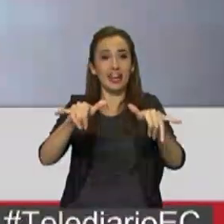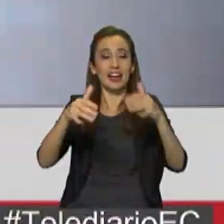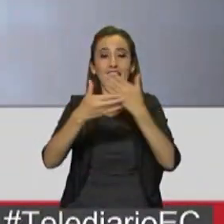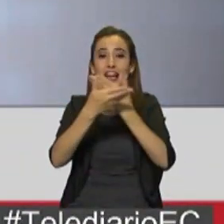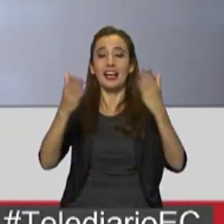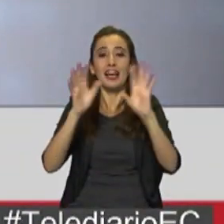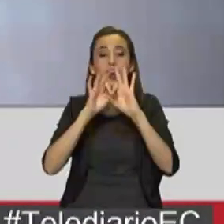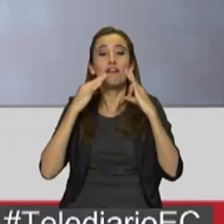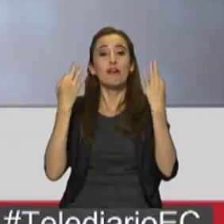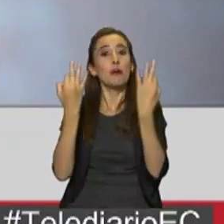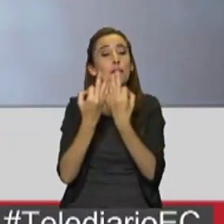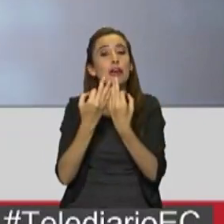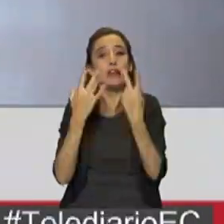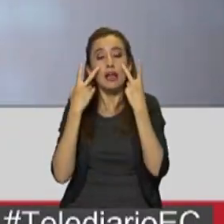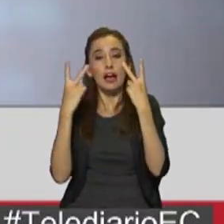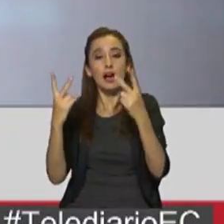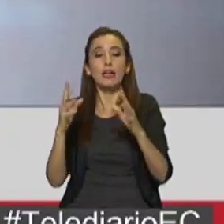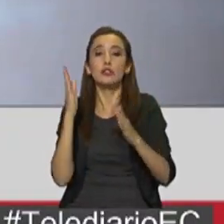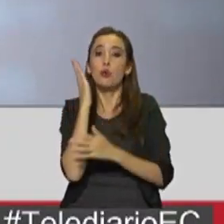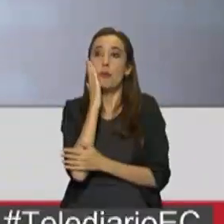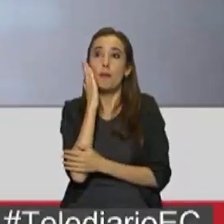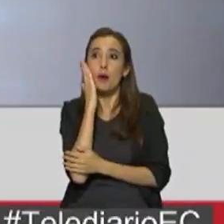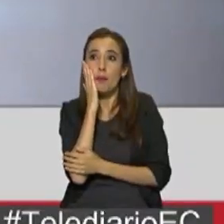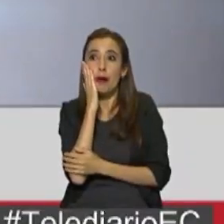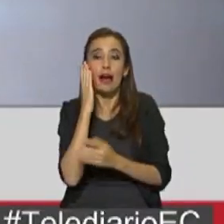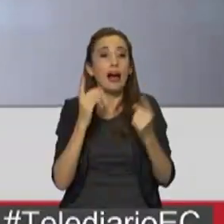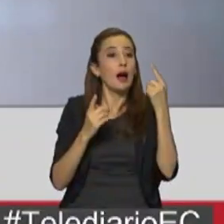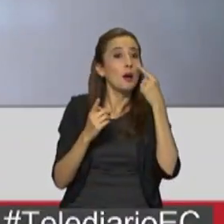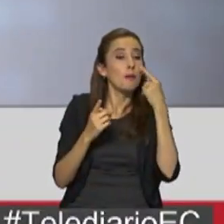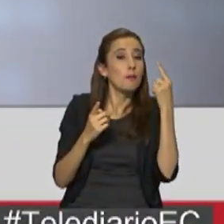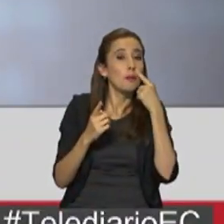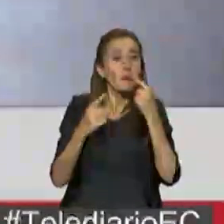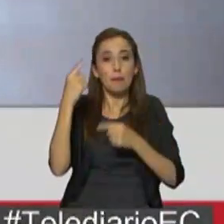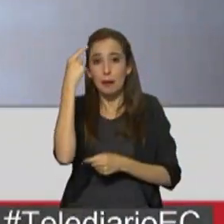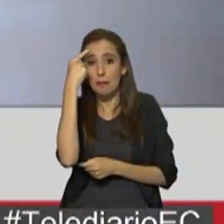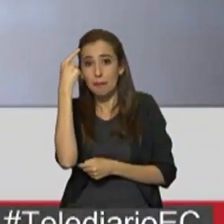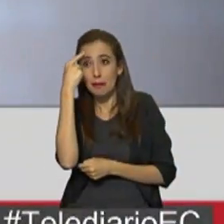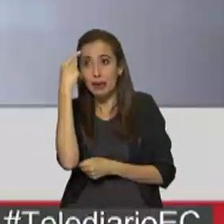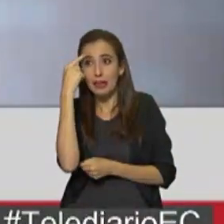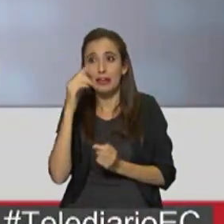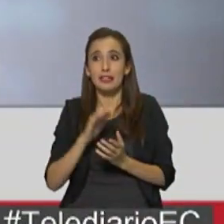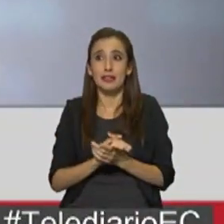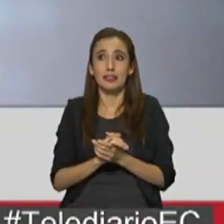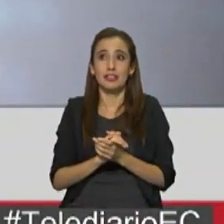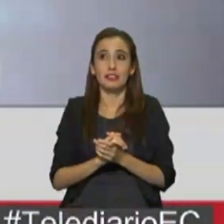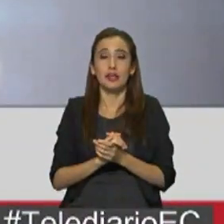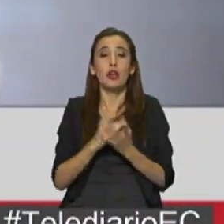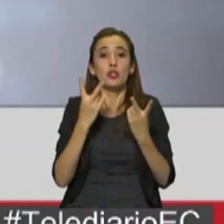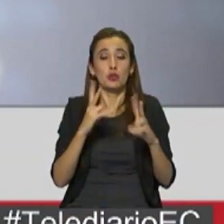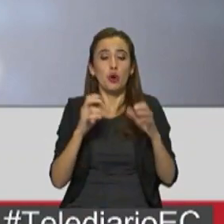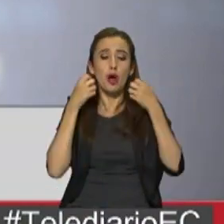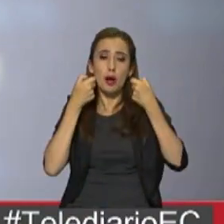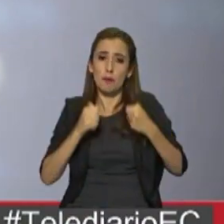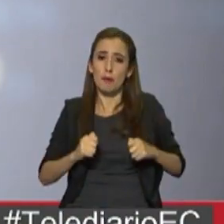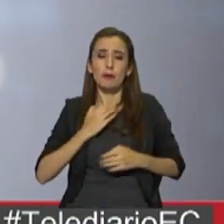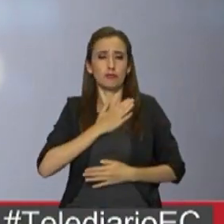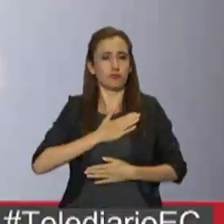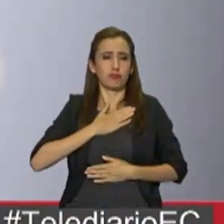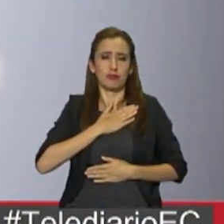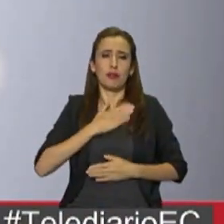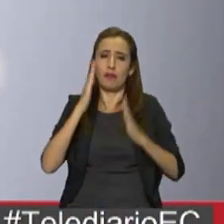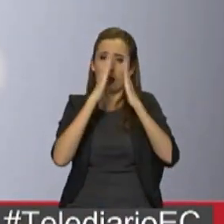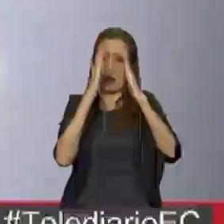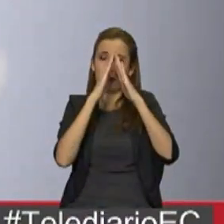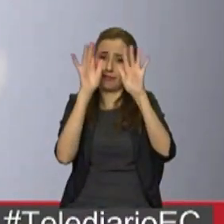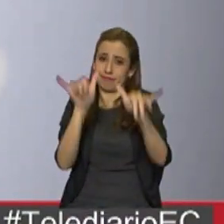familia en tu mamá y tu papá a todos ellos por toda la